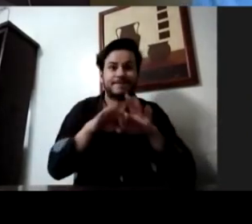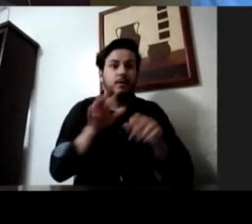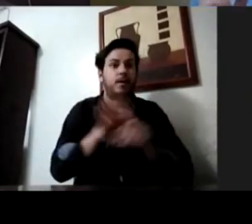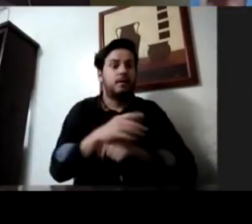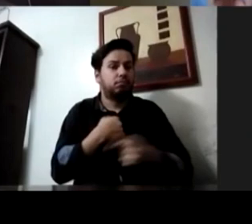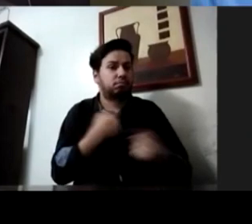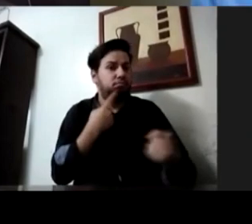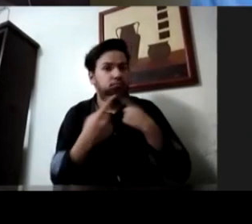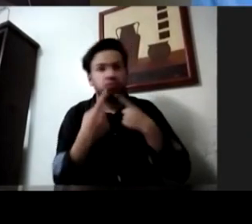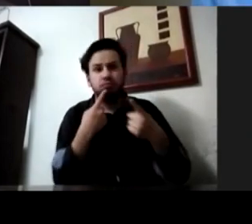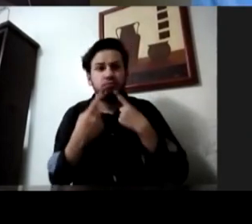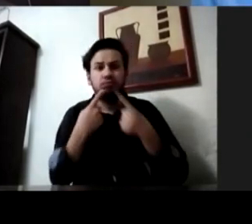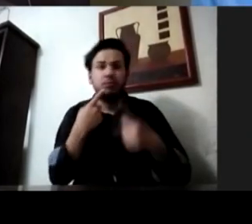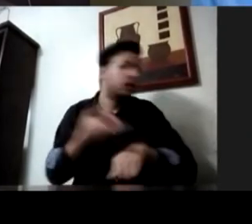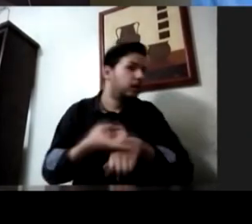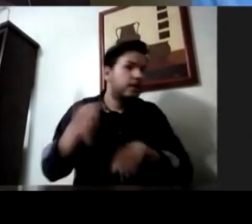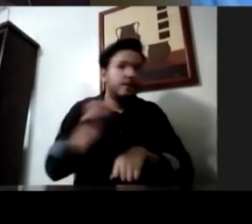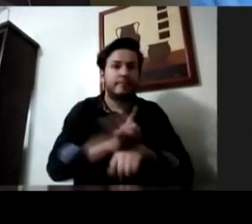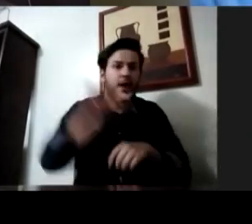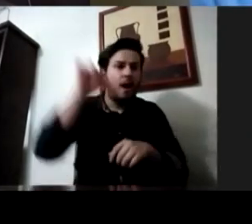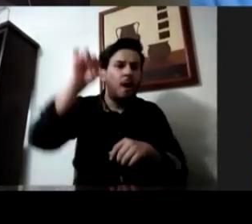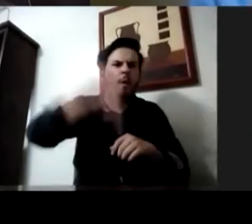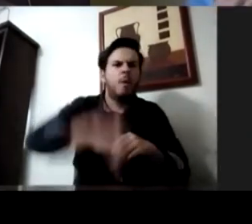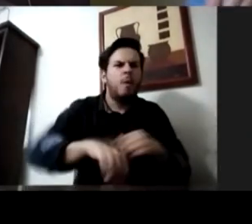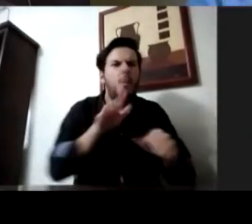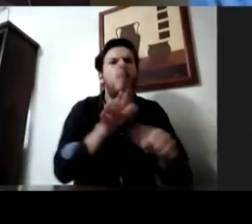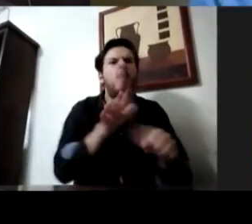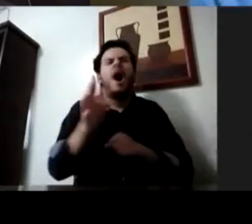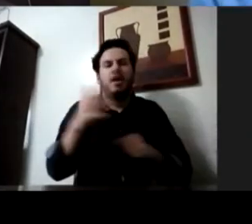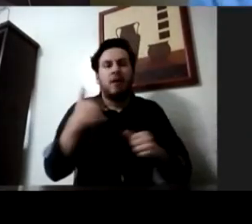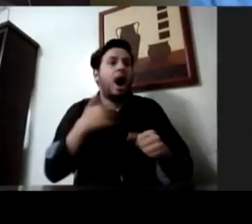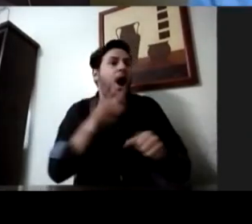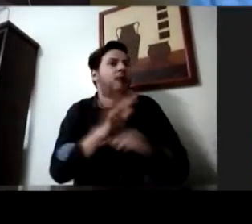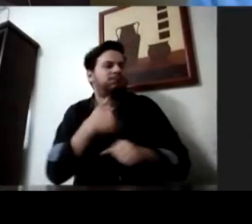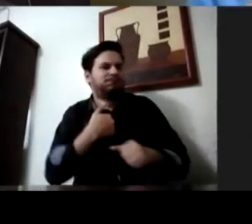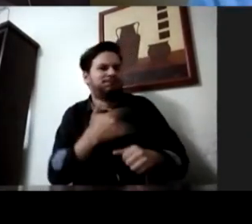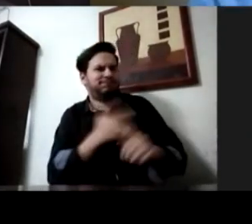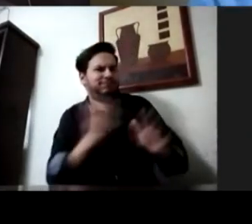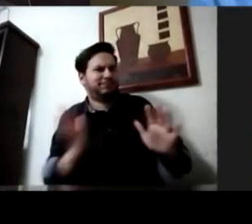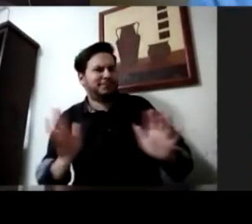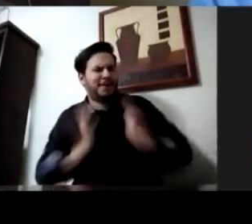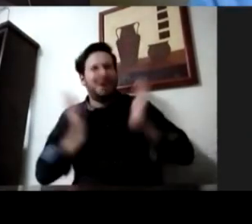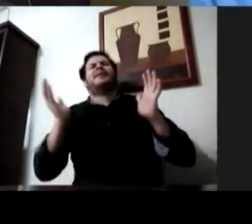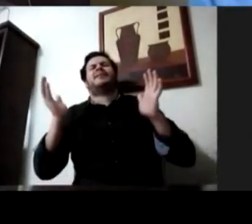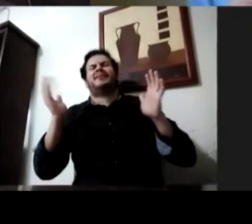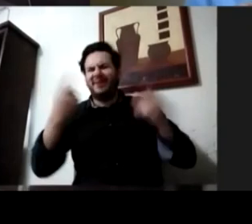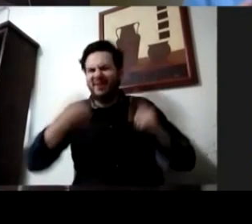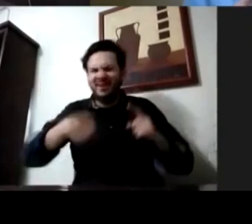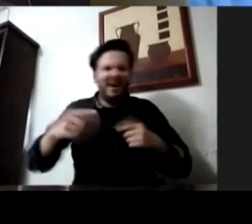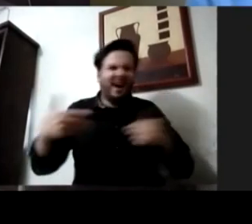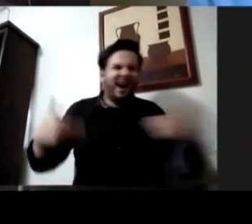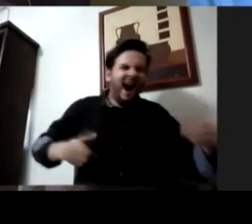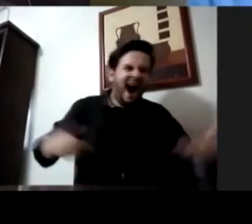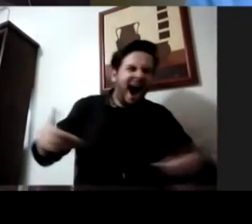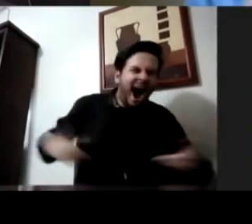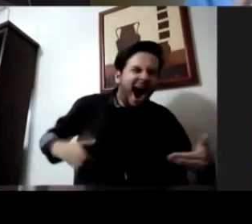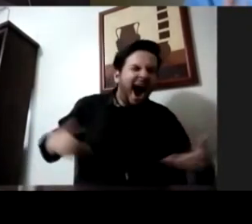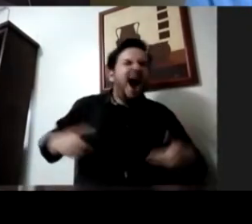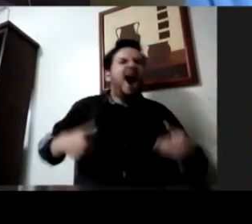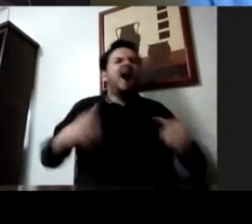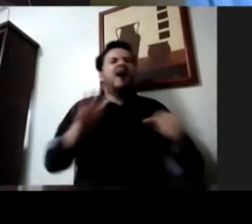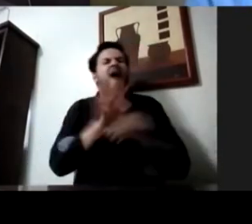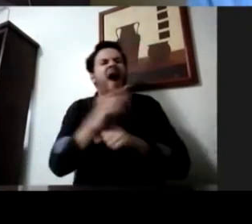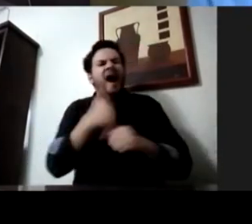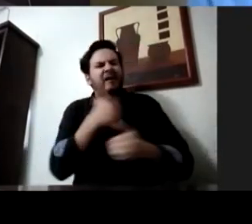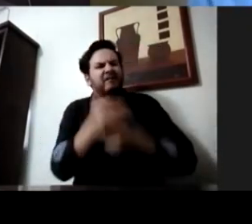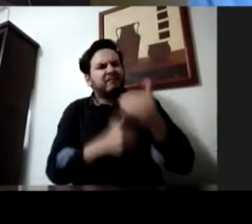hoy, porque lo que hemos visto es que lo que llama mucho la atención, lo que molesta a la población, son procesos